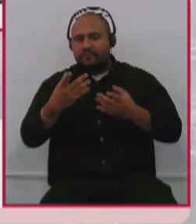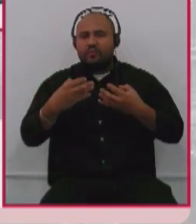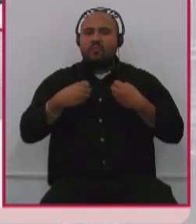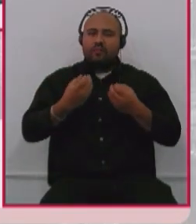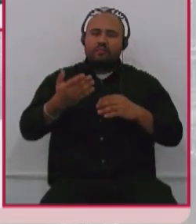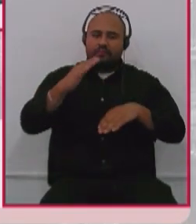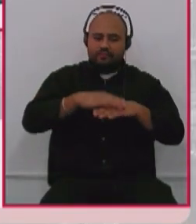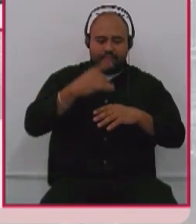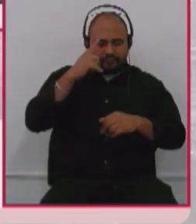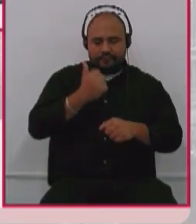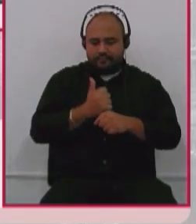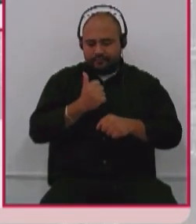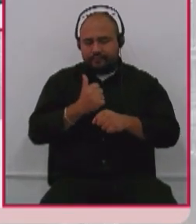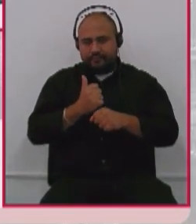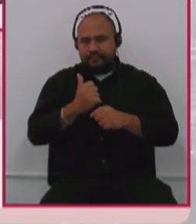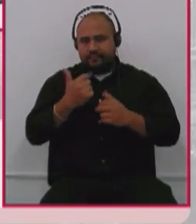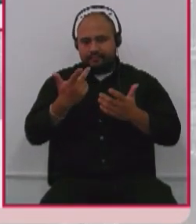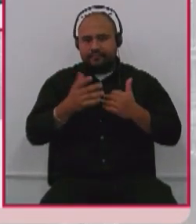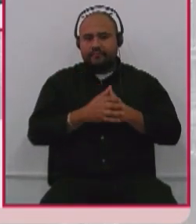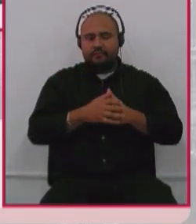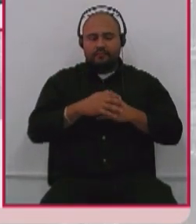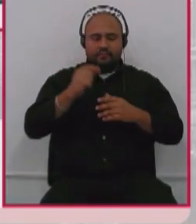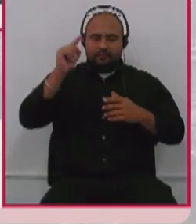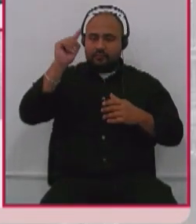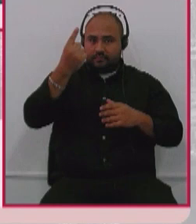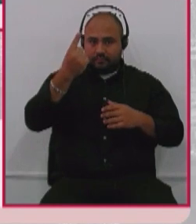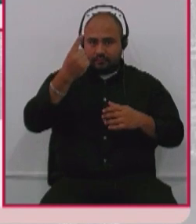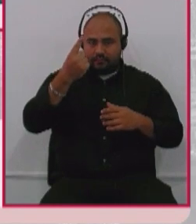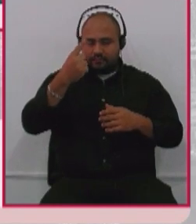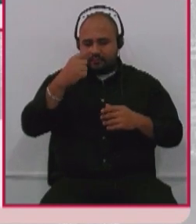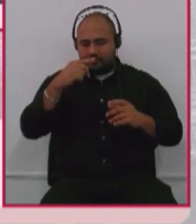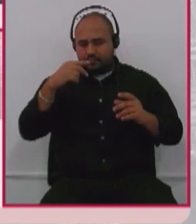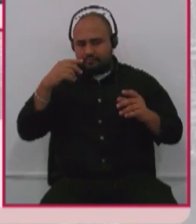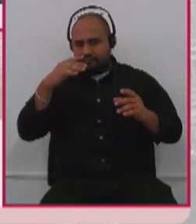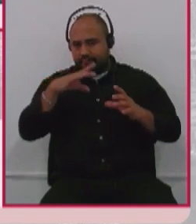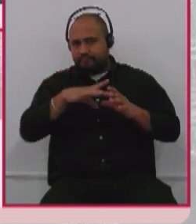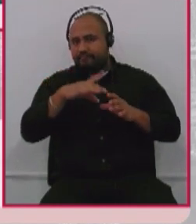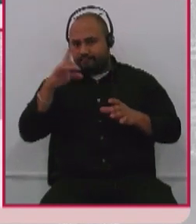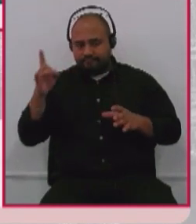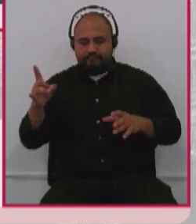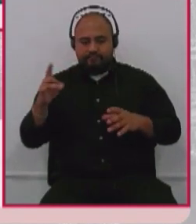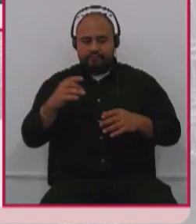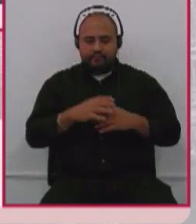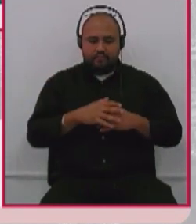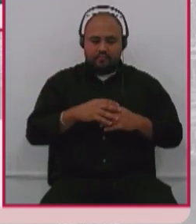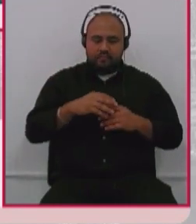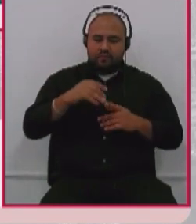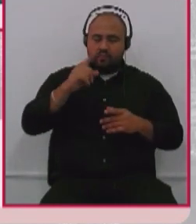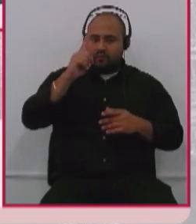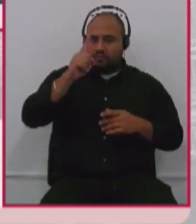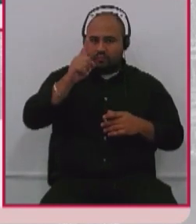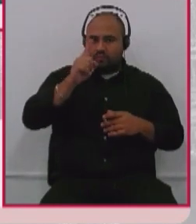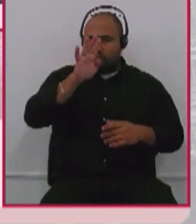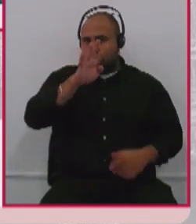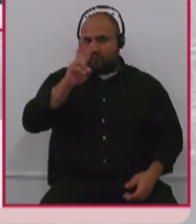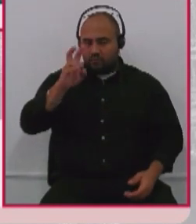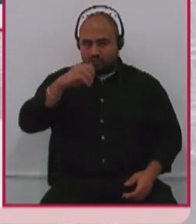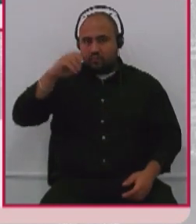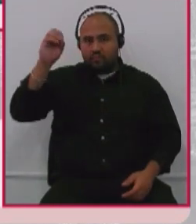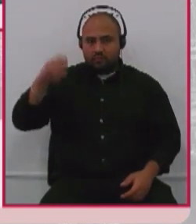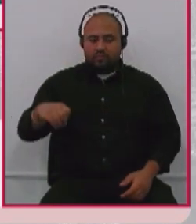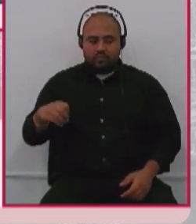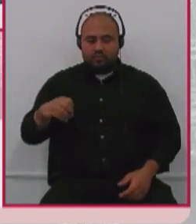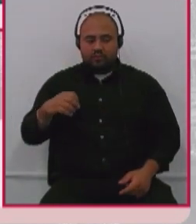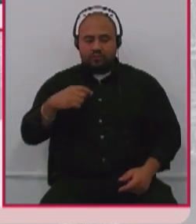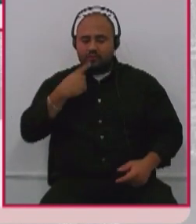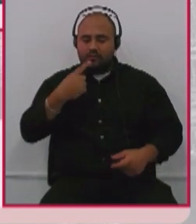ágil. El primer diagnóstico nos dijo que un 42% de ese tiempo era